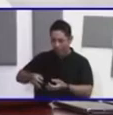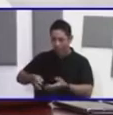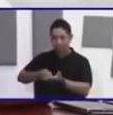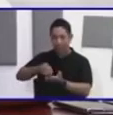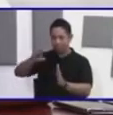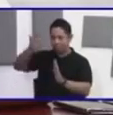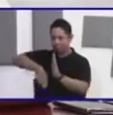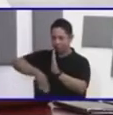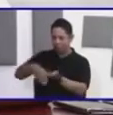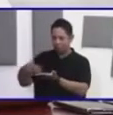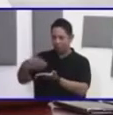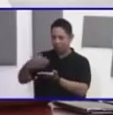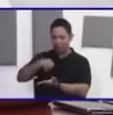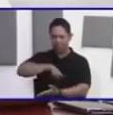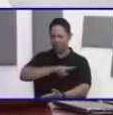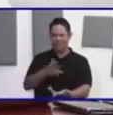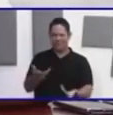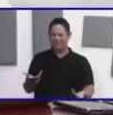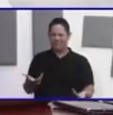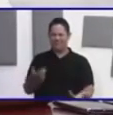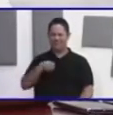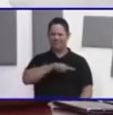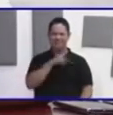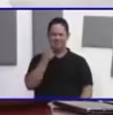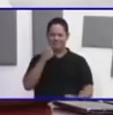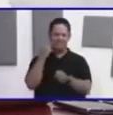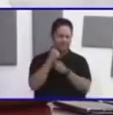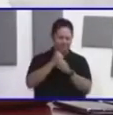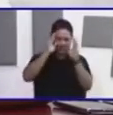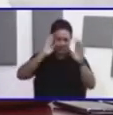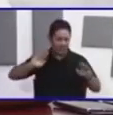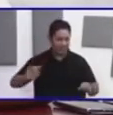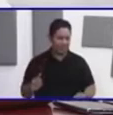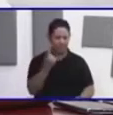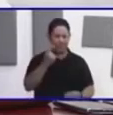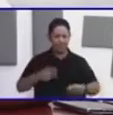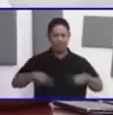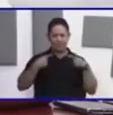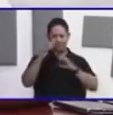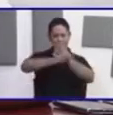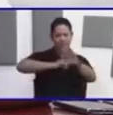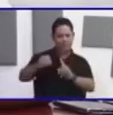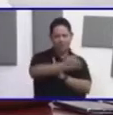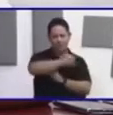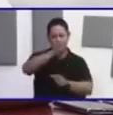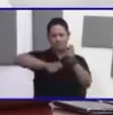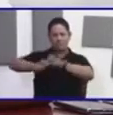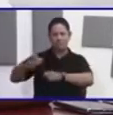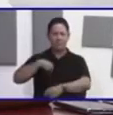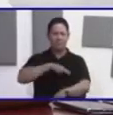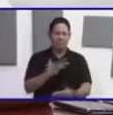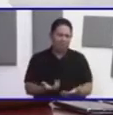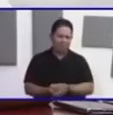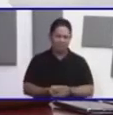de tergiversar para dañar la bella gestión que estamos tratando en proteger primero la vida, la salud de las personas. Pero estoy agarrado